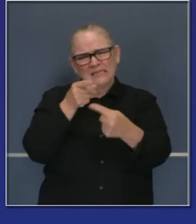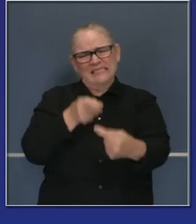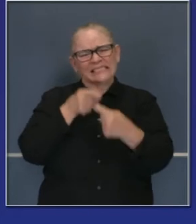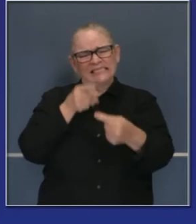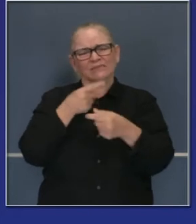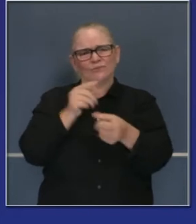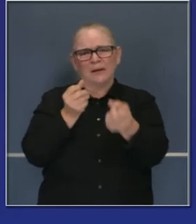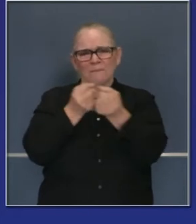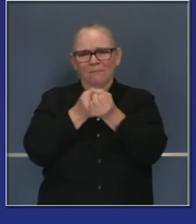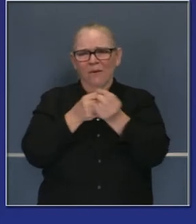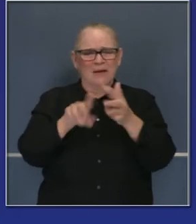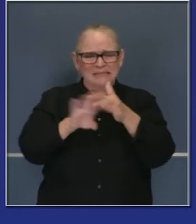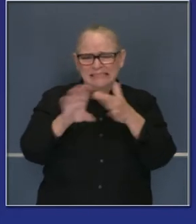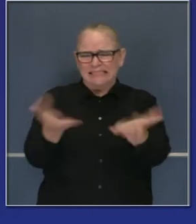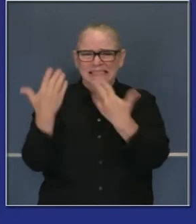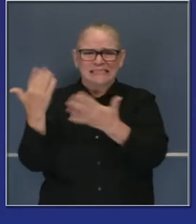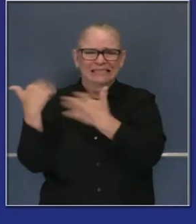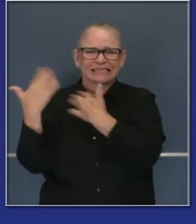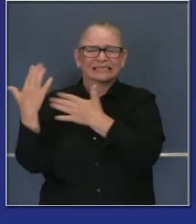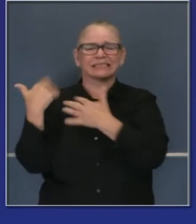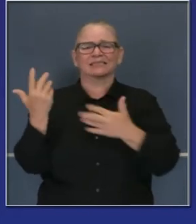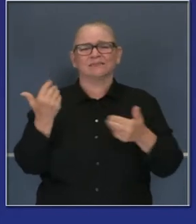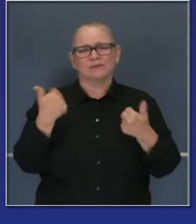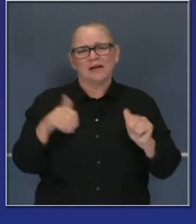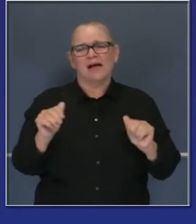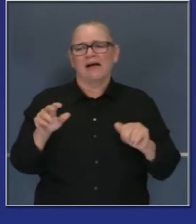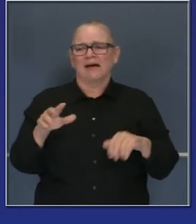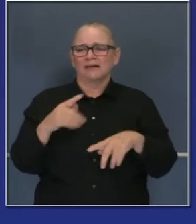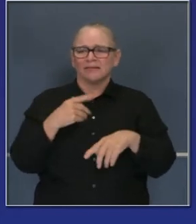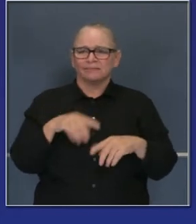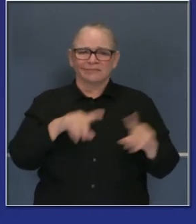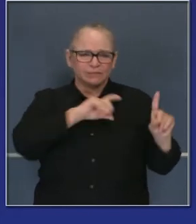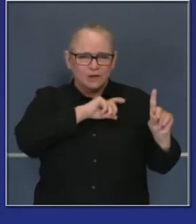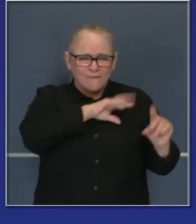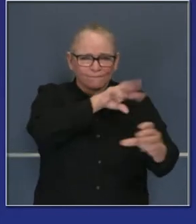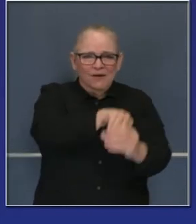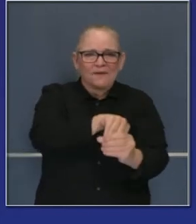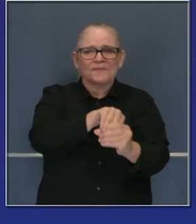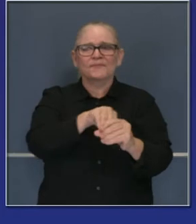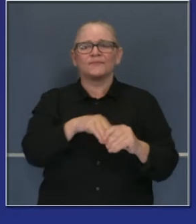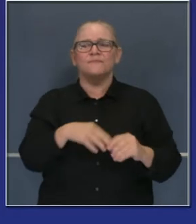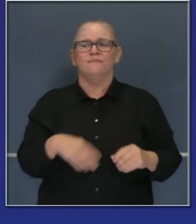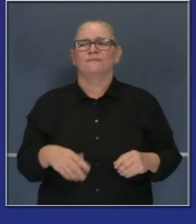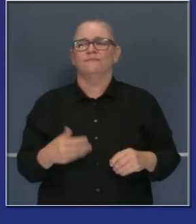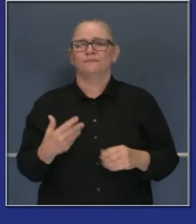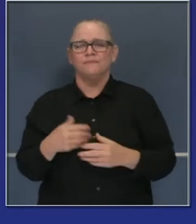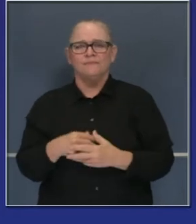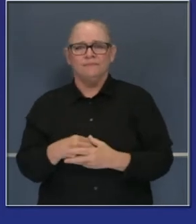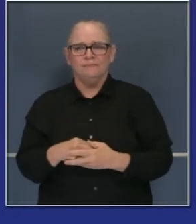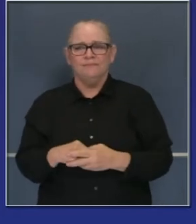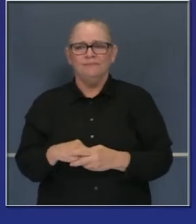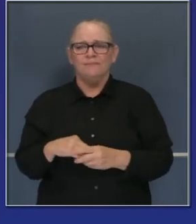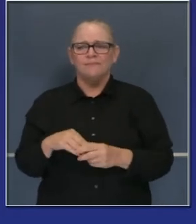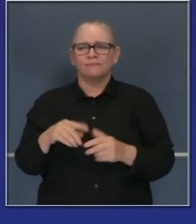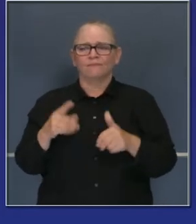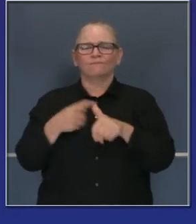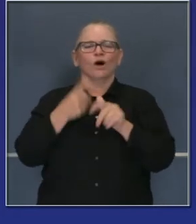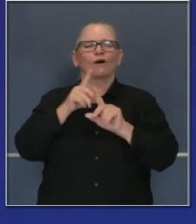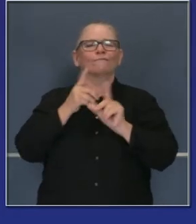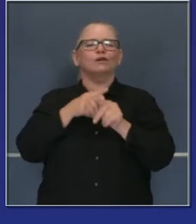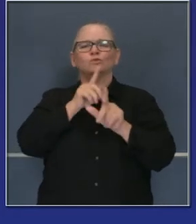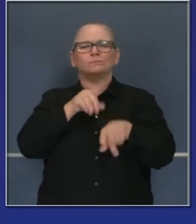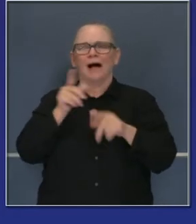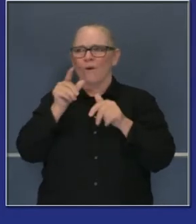mejor posible para apoyar esfuerzos de evacuación y para trabajar con los alguaciles locales y los rescatistas